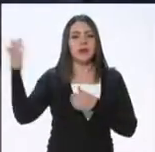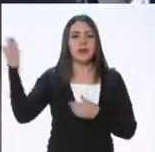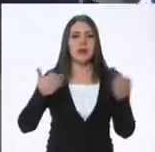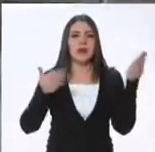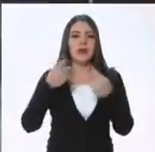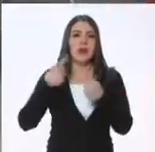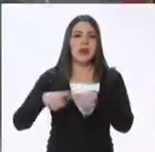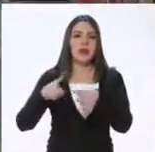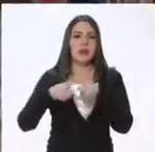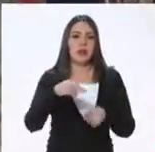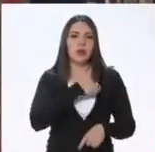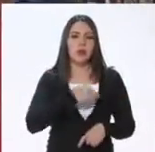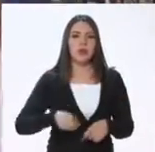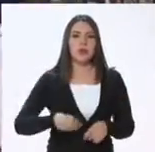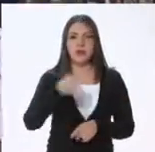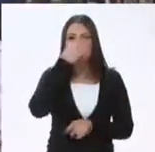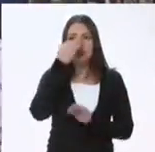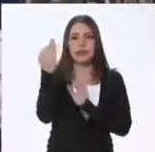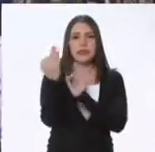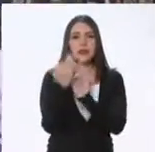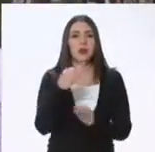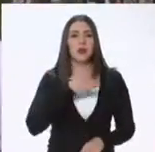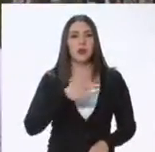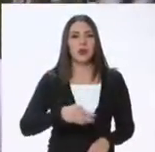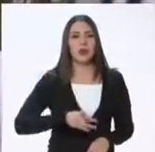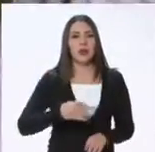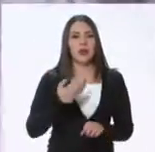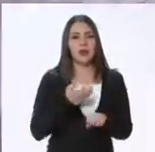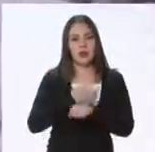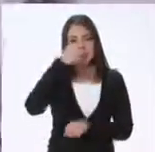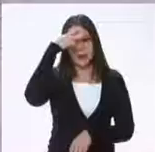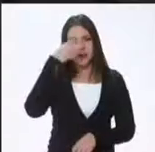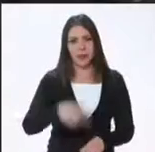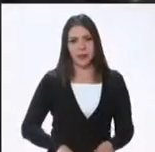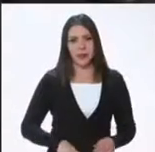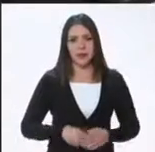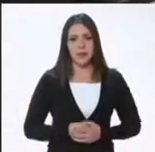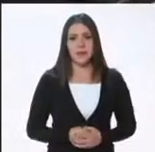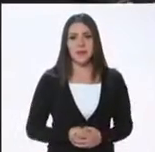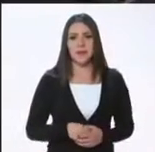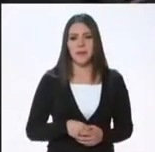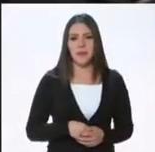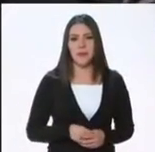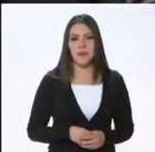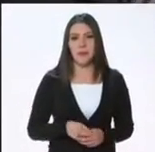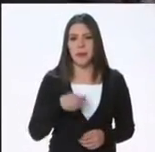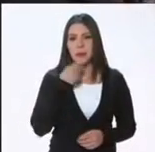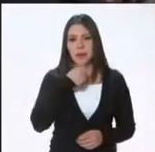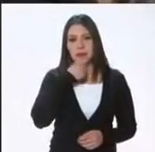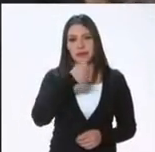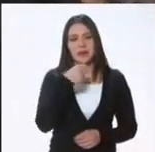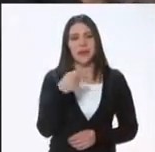municipios cercanos a Toluca, Estado de México. Con imágenes de Liber Rodríguez, Eric Pinto, 21 Noticias.